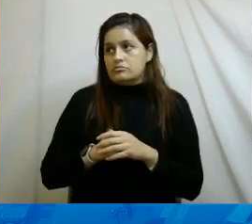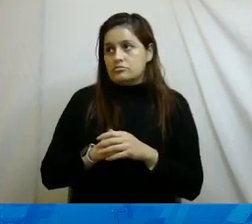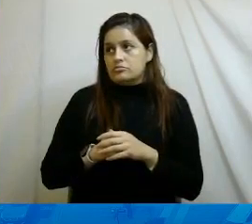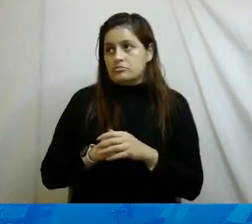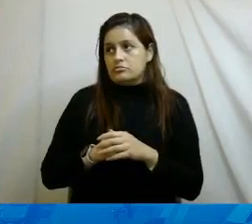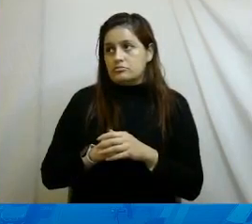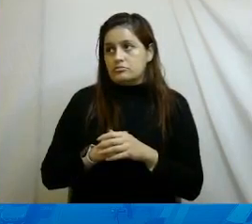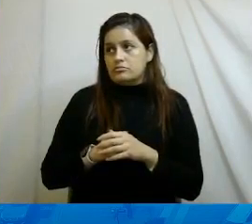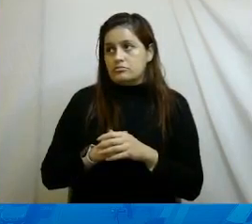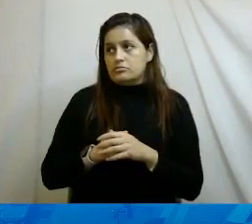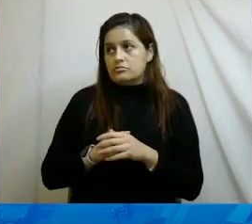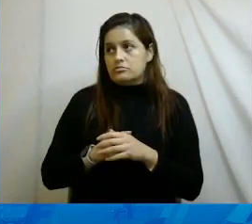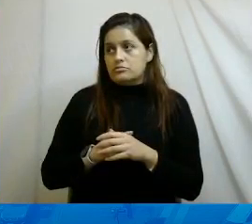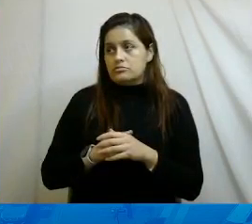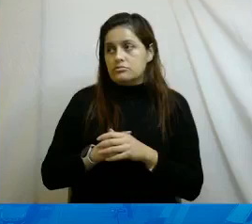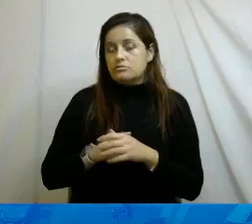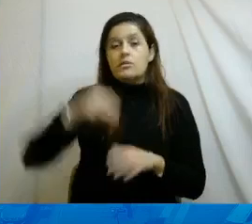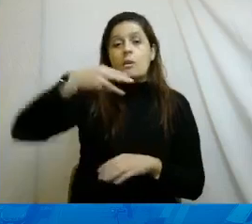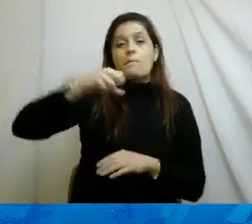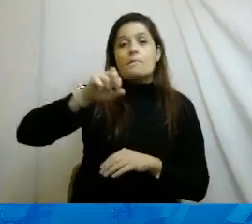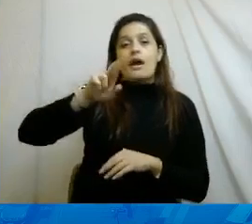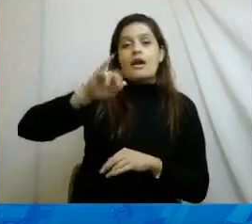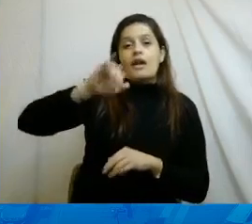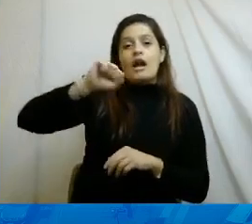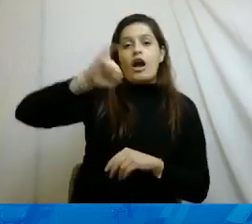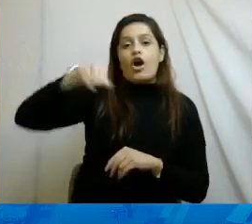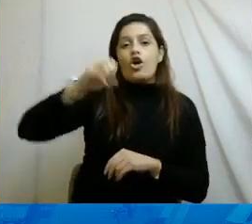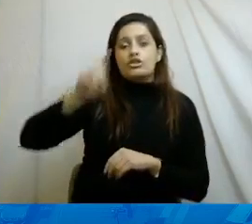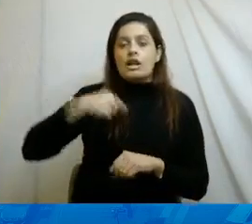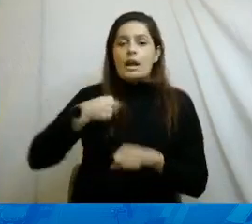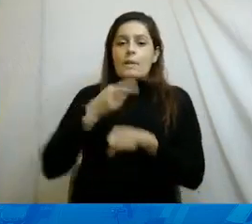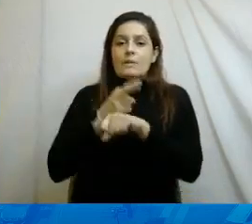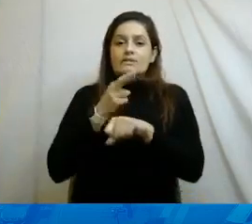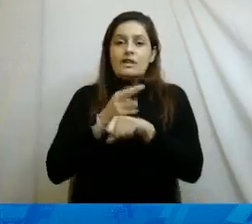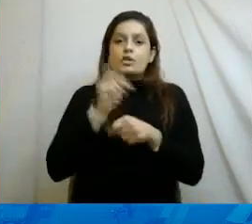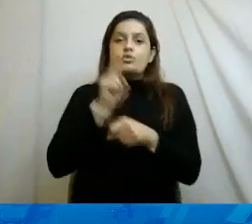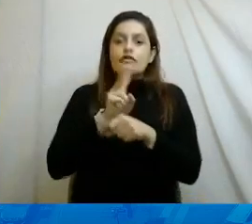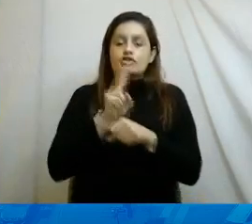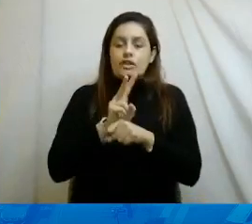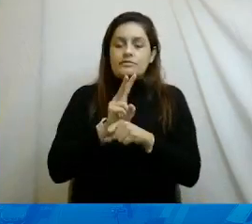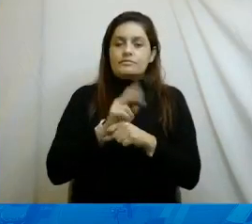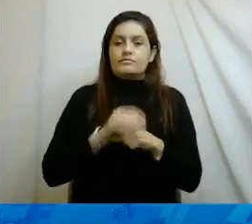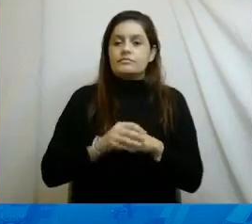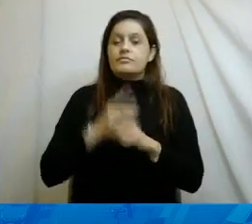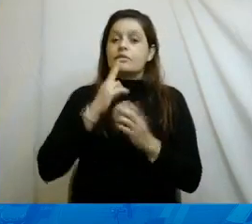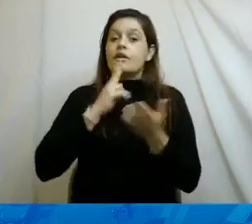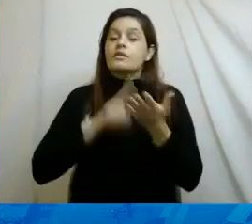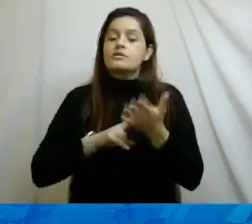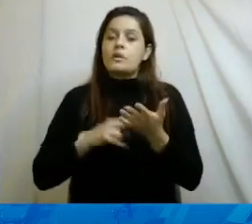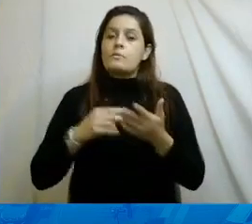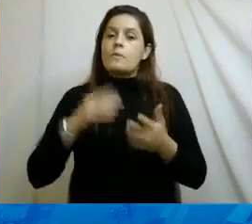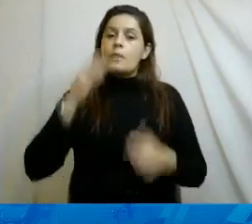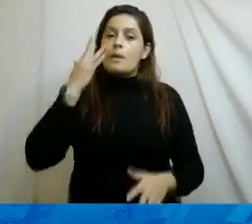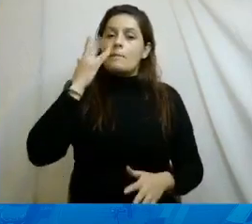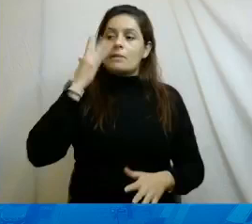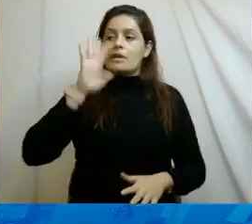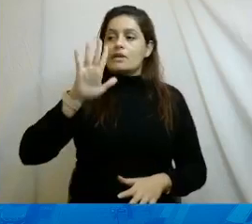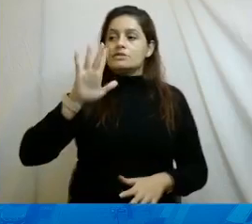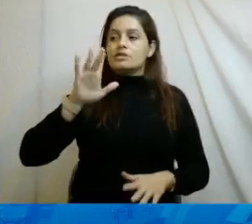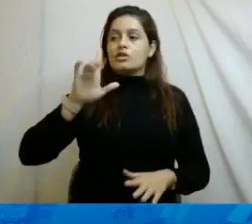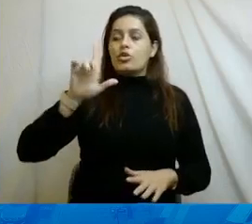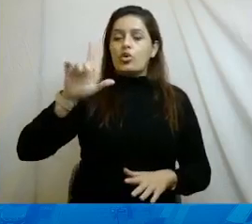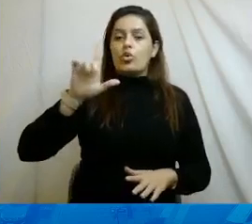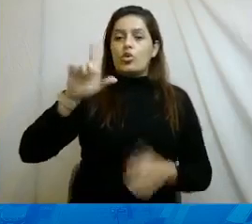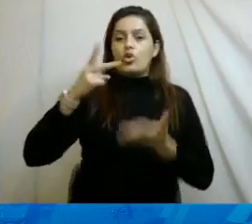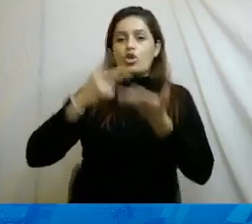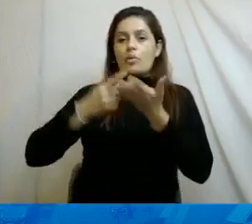Bueno, como dijo el director, mi nombre es María José Cornejo, soy la representante de los docentes y la carta dice así: Melipilla, 5 de julio